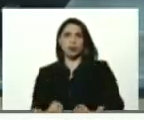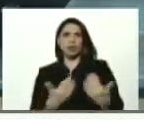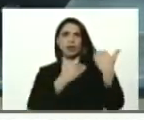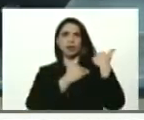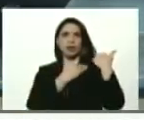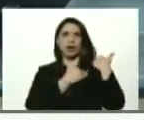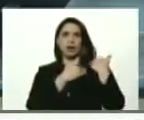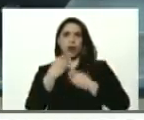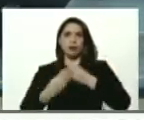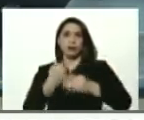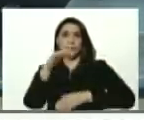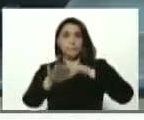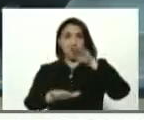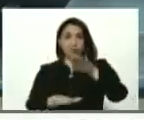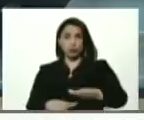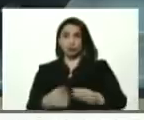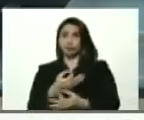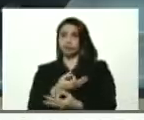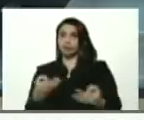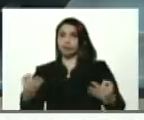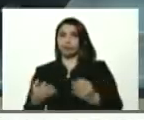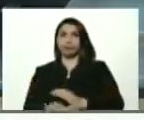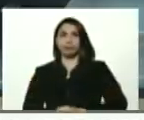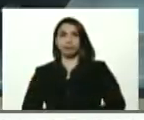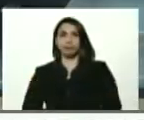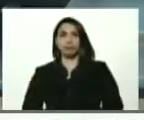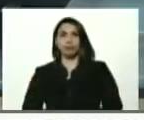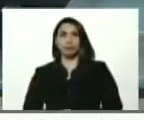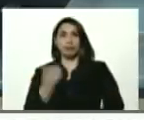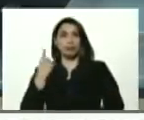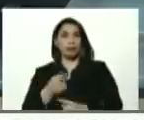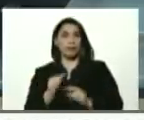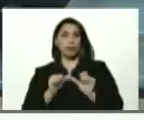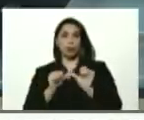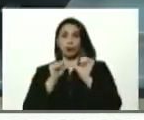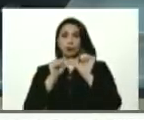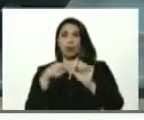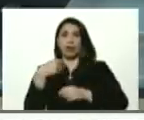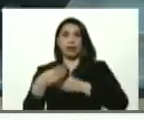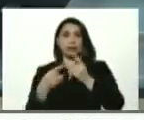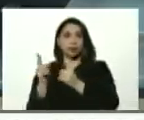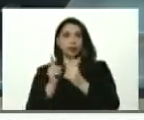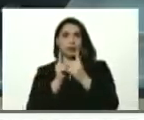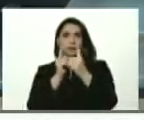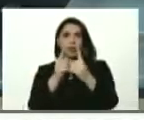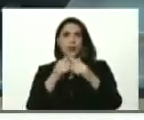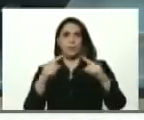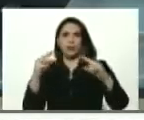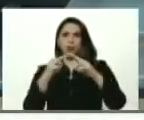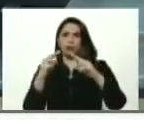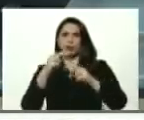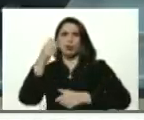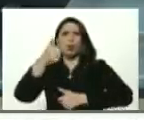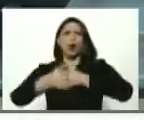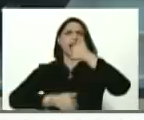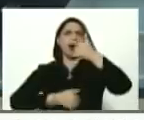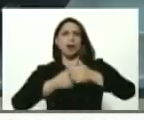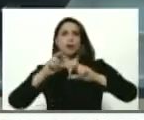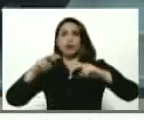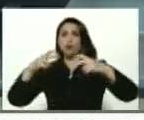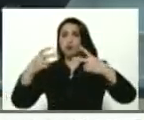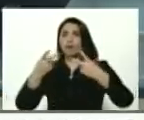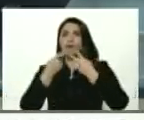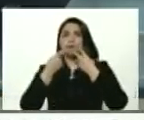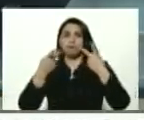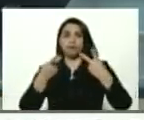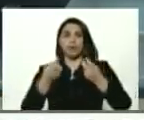un paso pues que definitivamente habrá que continuar haciendo seguimiento para conocer cuáles serán los nuevos